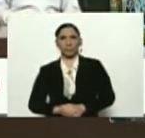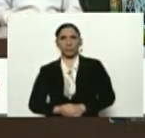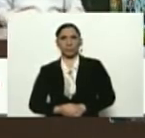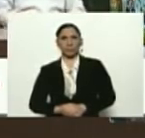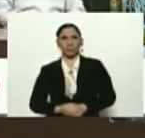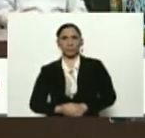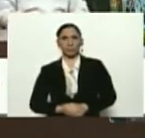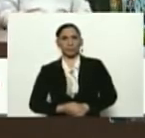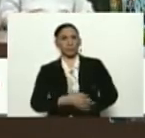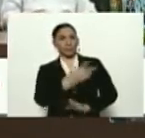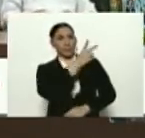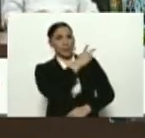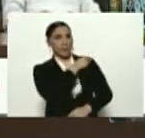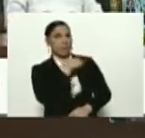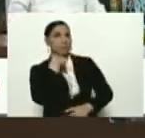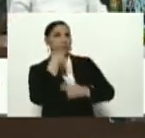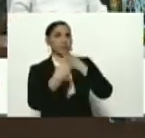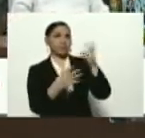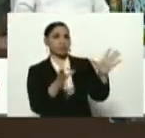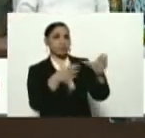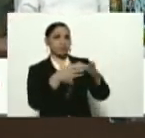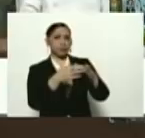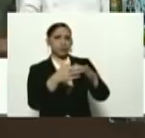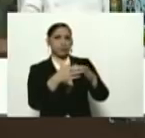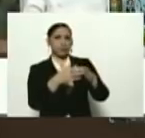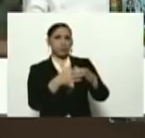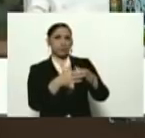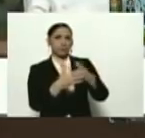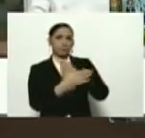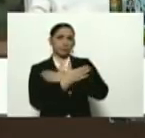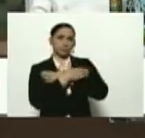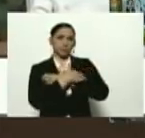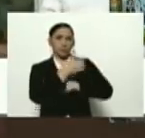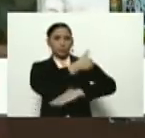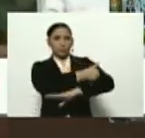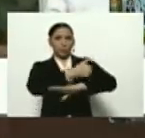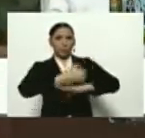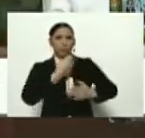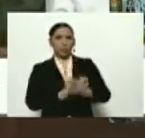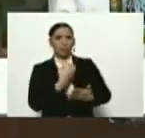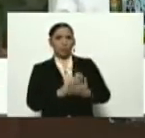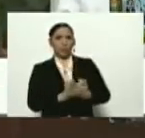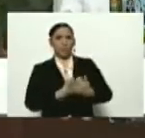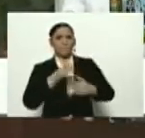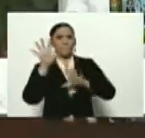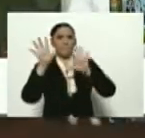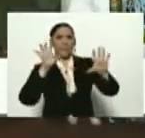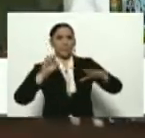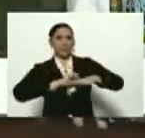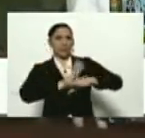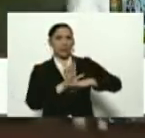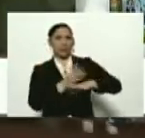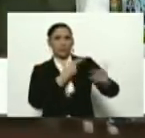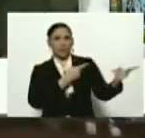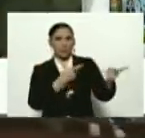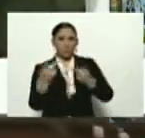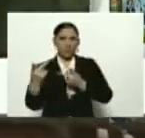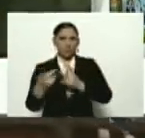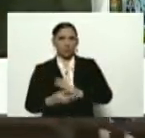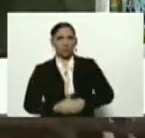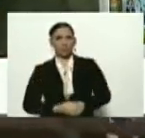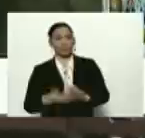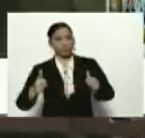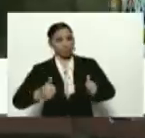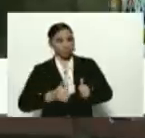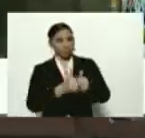Jefes de delegaciones, estimadas autoridades económicas de los países de la Alianza e invitados que nos